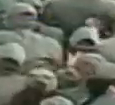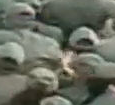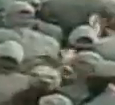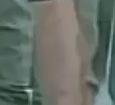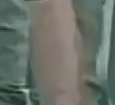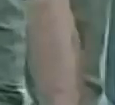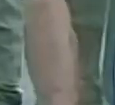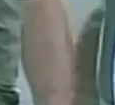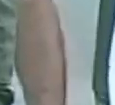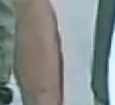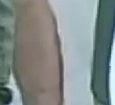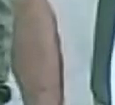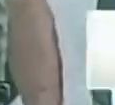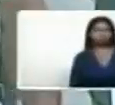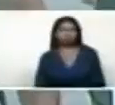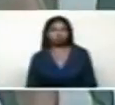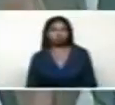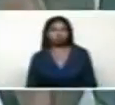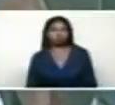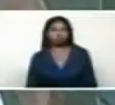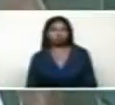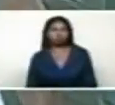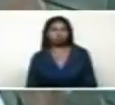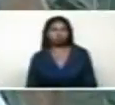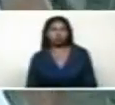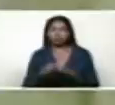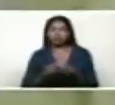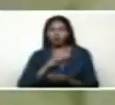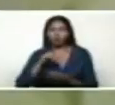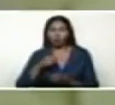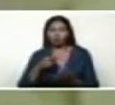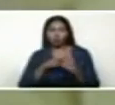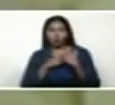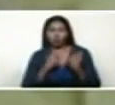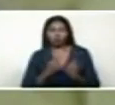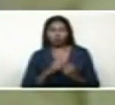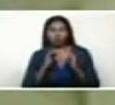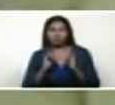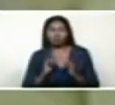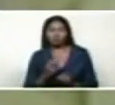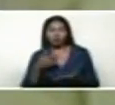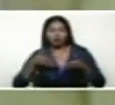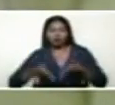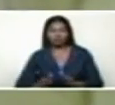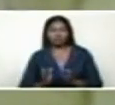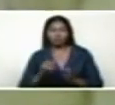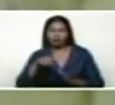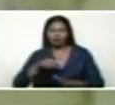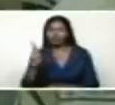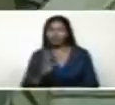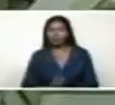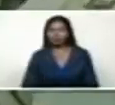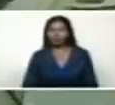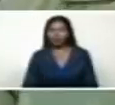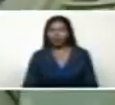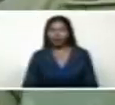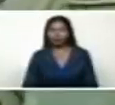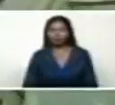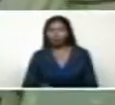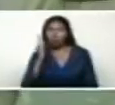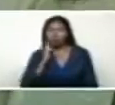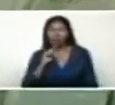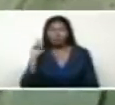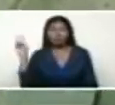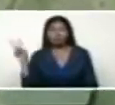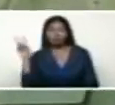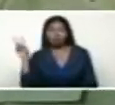Bolivariana. El ministro de la Defensa, Vladimir Padrino López, ratificó que seguirán fracasando quienes intentan penetrar la Fuerza Armada